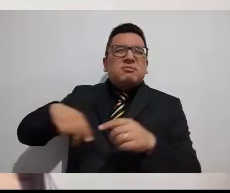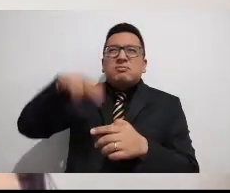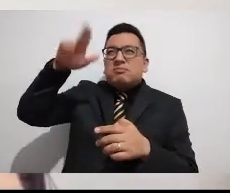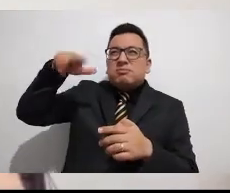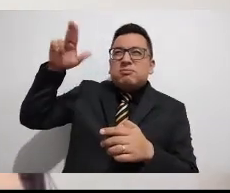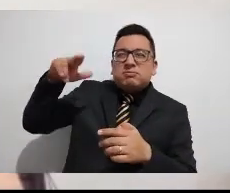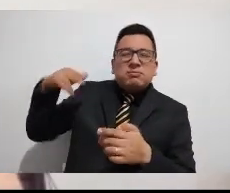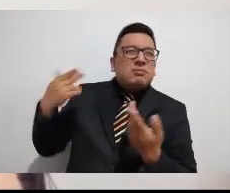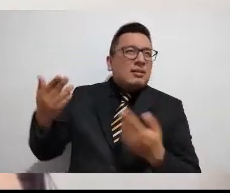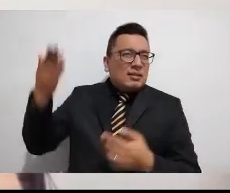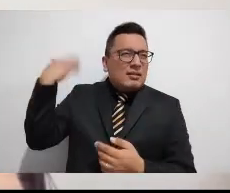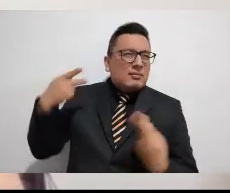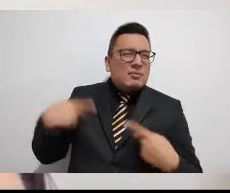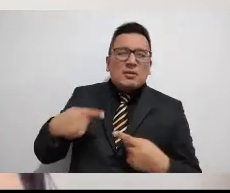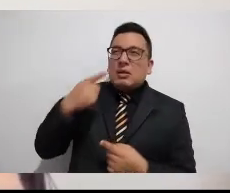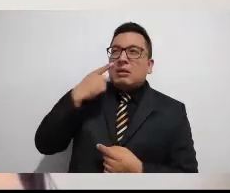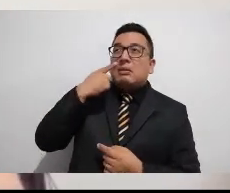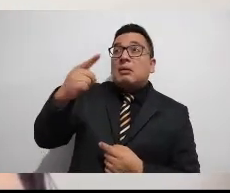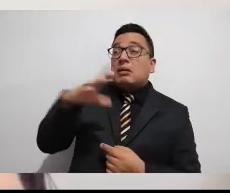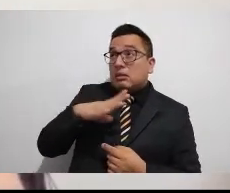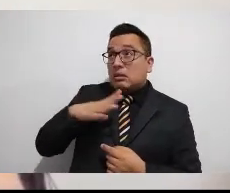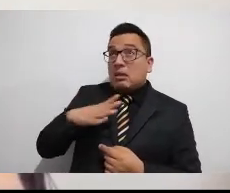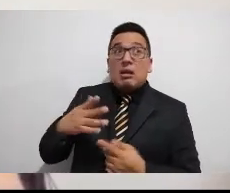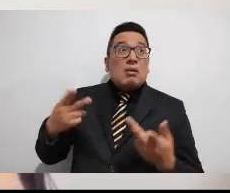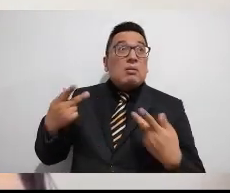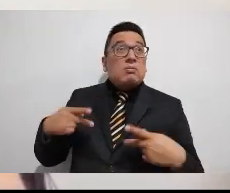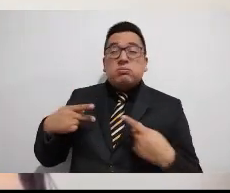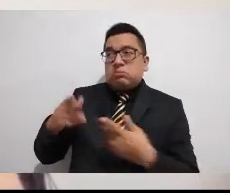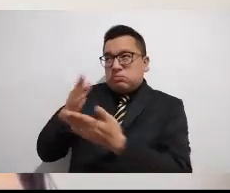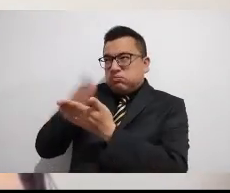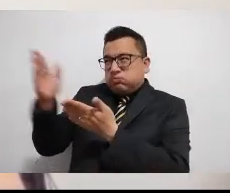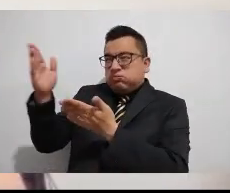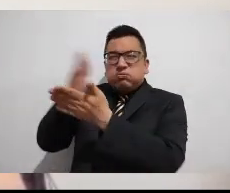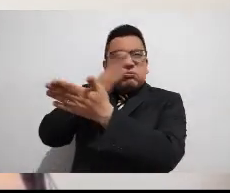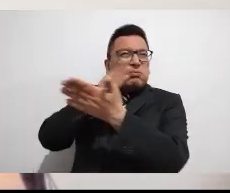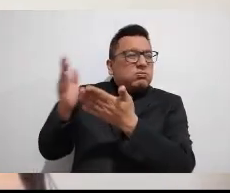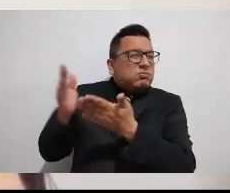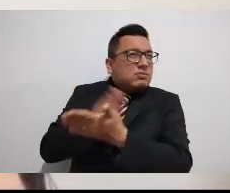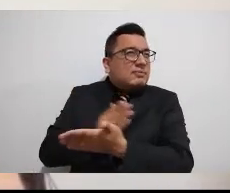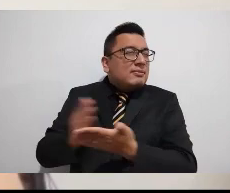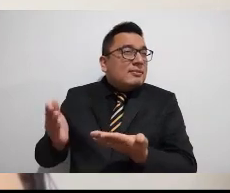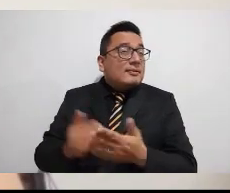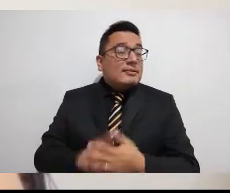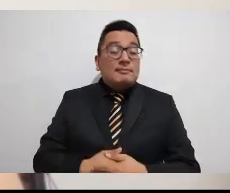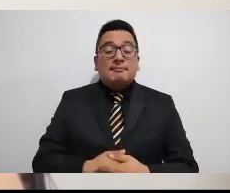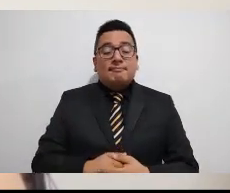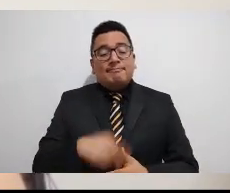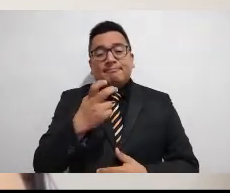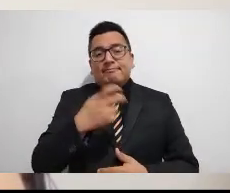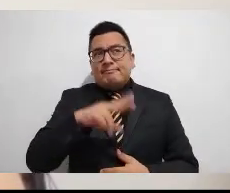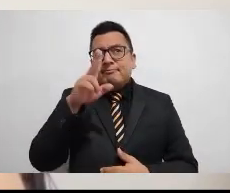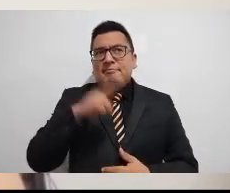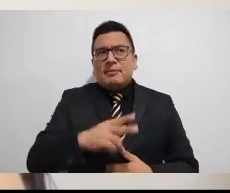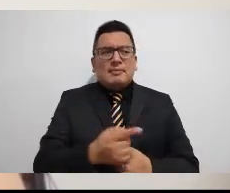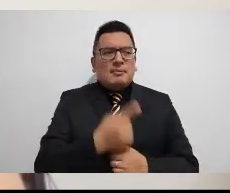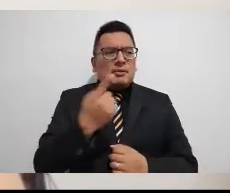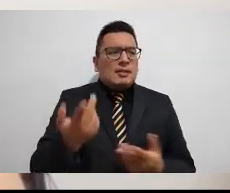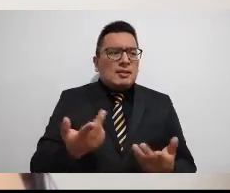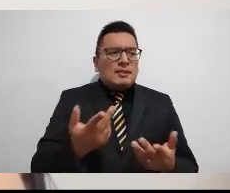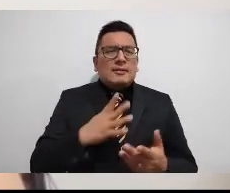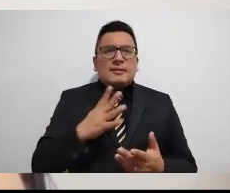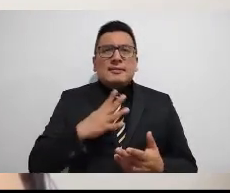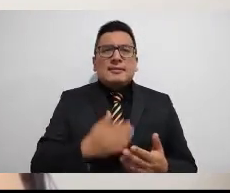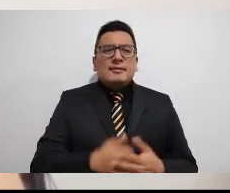jerarquización. No obstante, en el periodo colonial también es mucho más complejo el tema, ¿no? Porque en realidad pasaba por